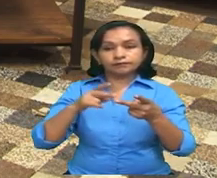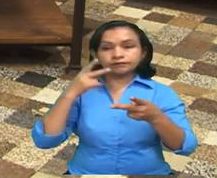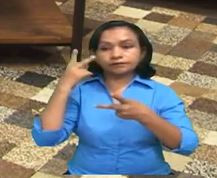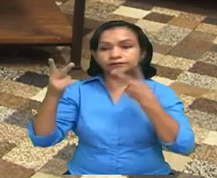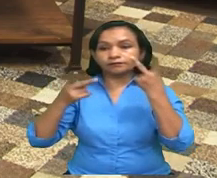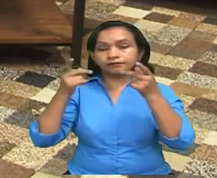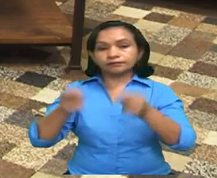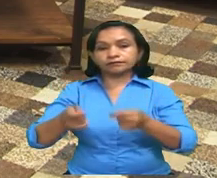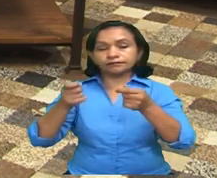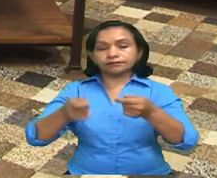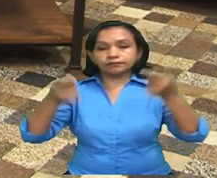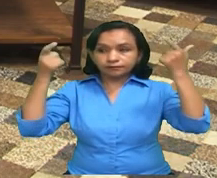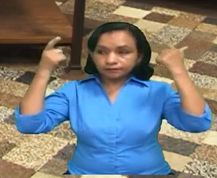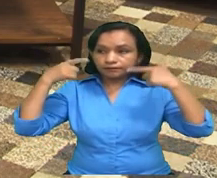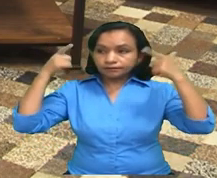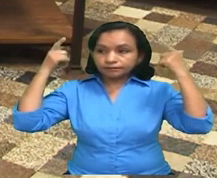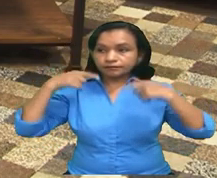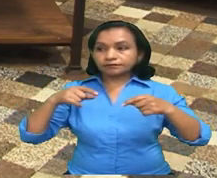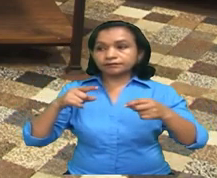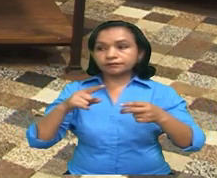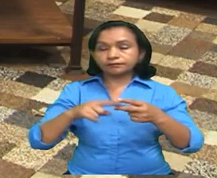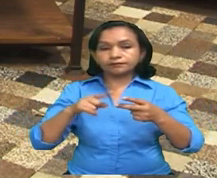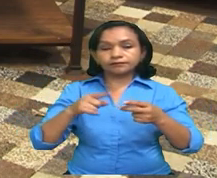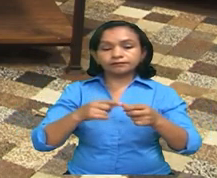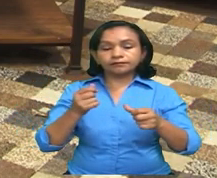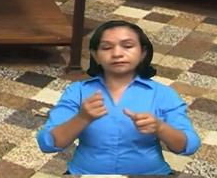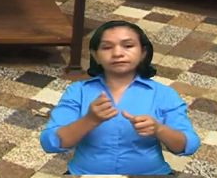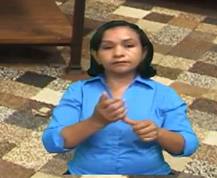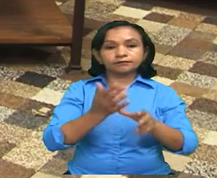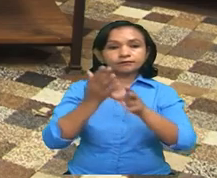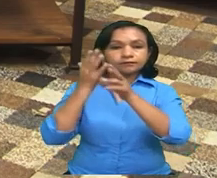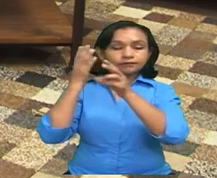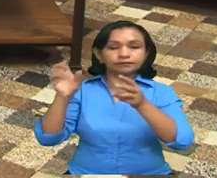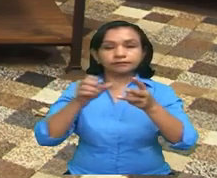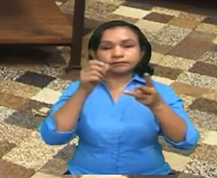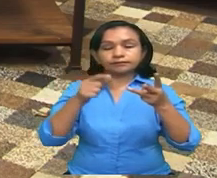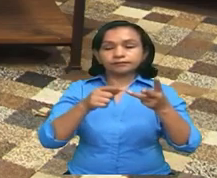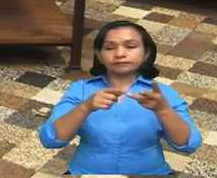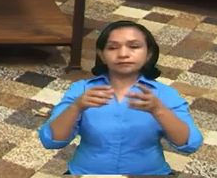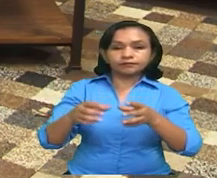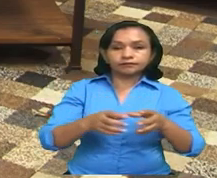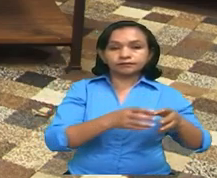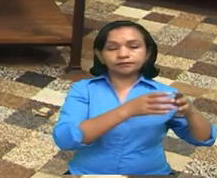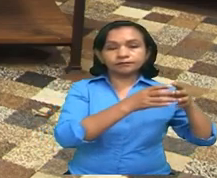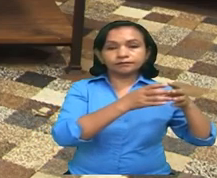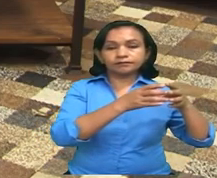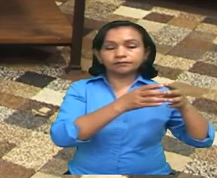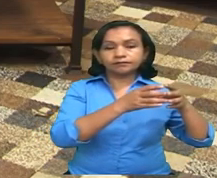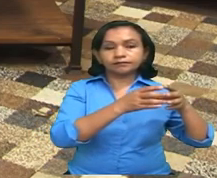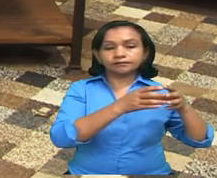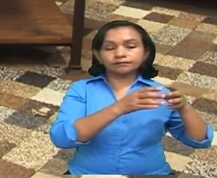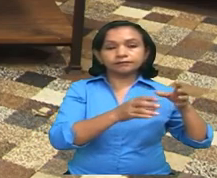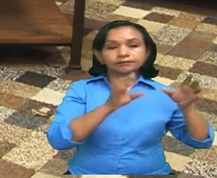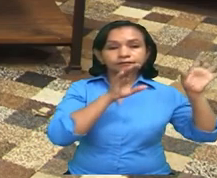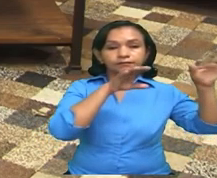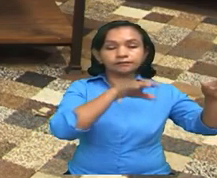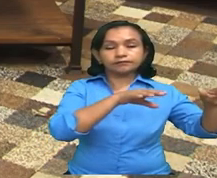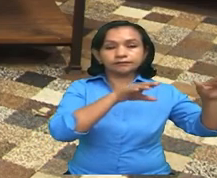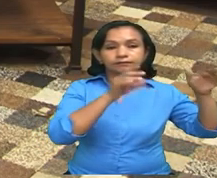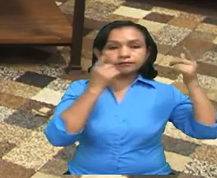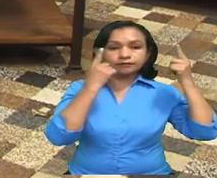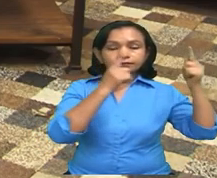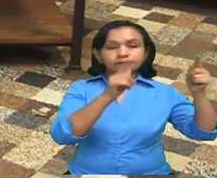mayoría de la oferta que teníamos nosotros como país. Estuvieron presentes en la Costa Caribe, fue a visitar